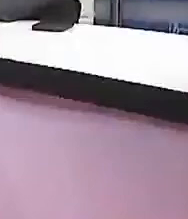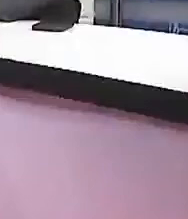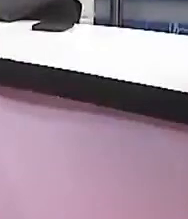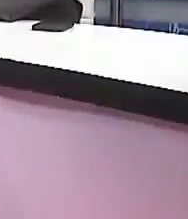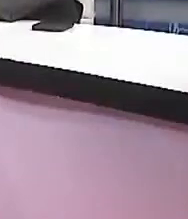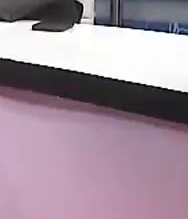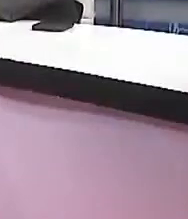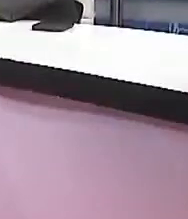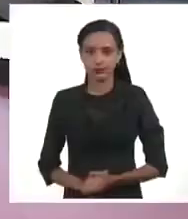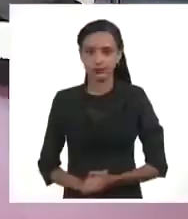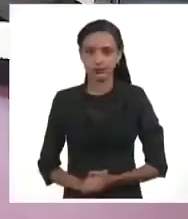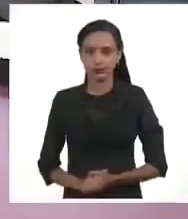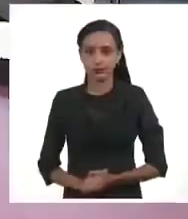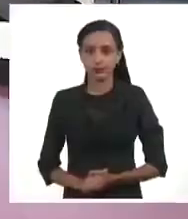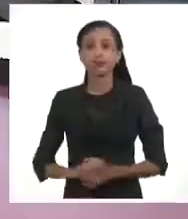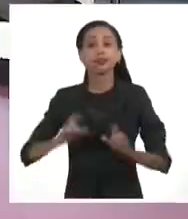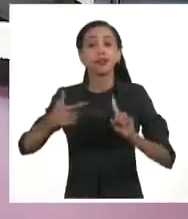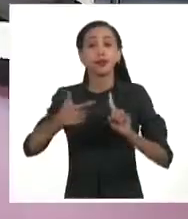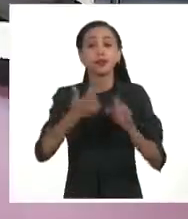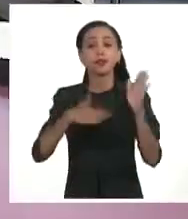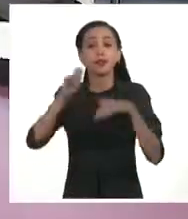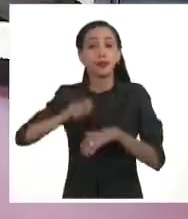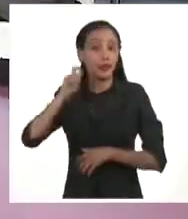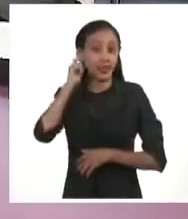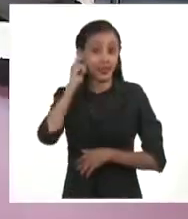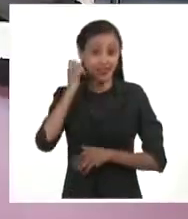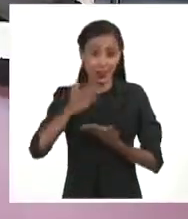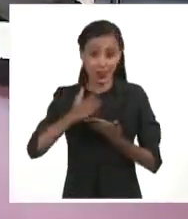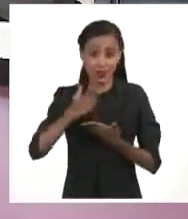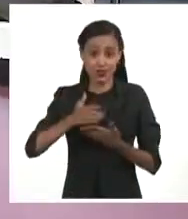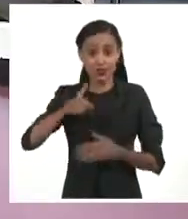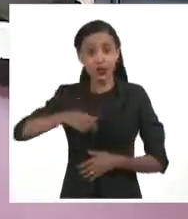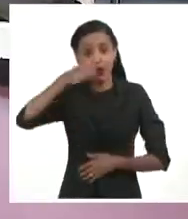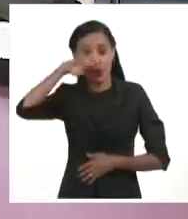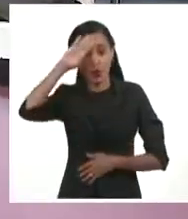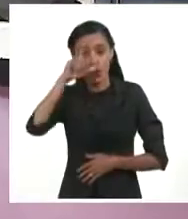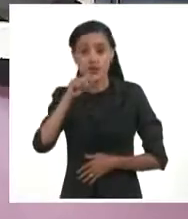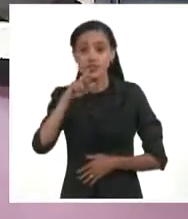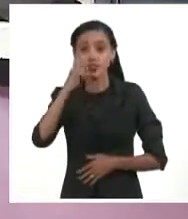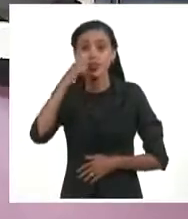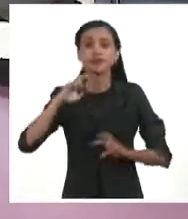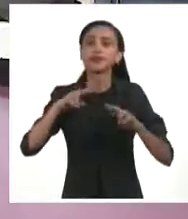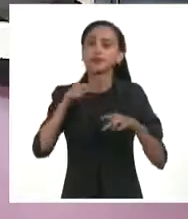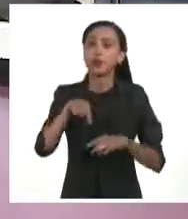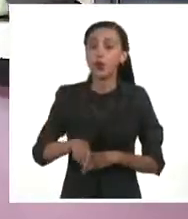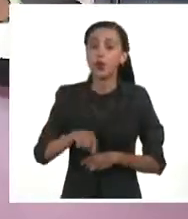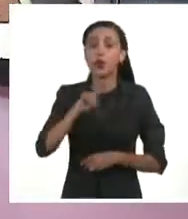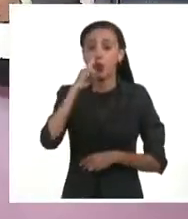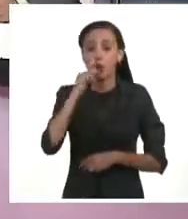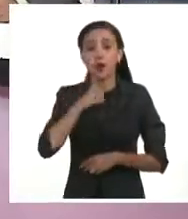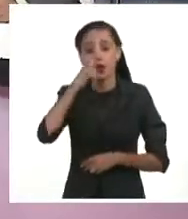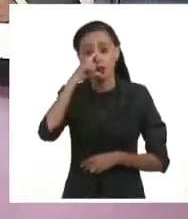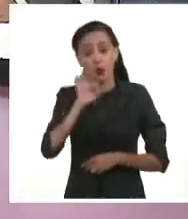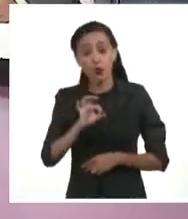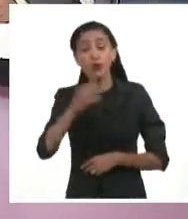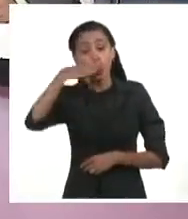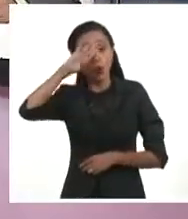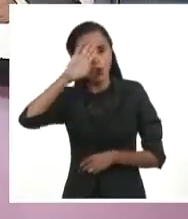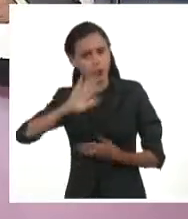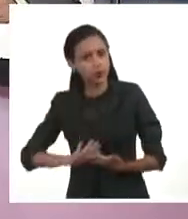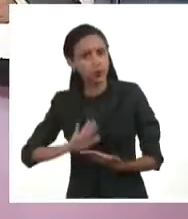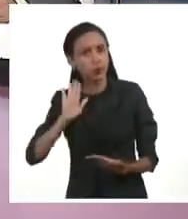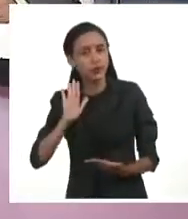La viceministra primera de educación en nuestro país, Cira Piñeiro, reiteró hoy en Lunesco el compromiso de la isla con la enseñanza